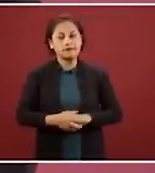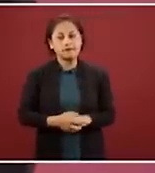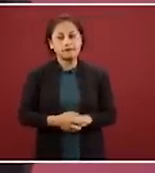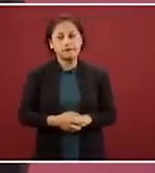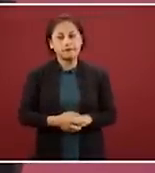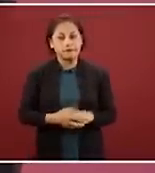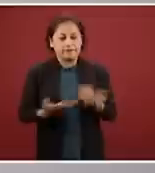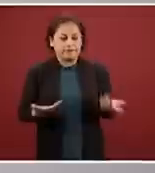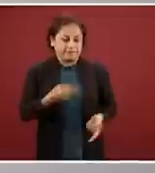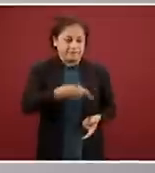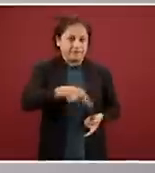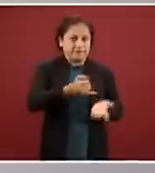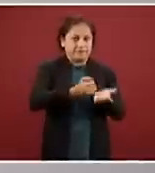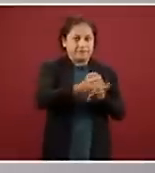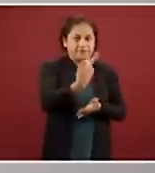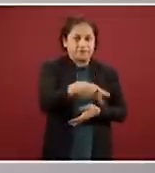¿de qué están hechos?